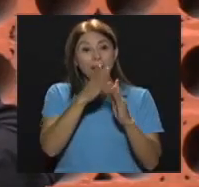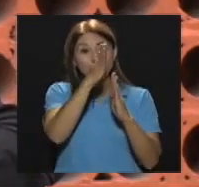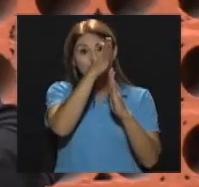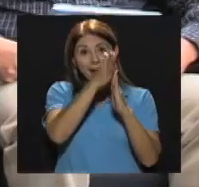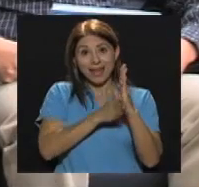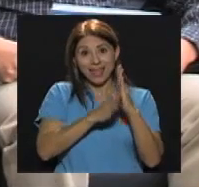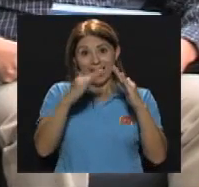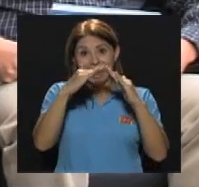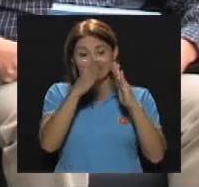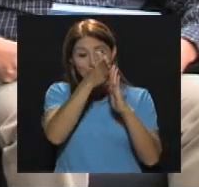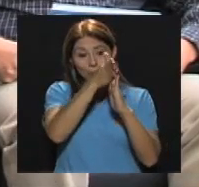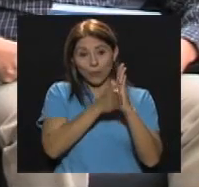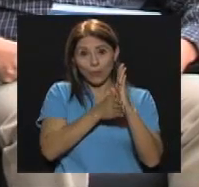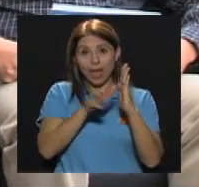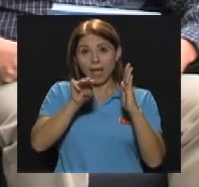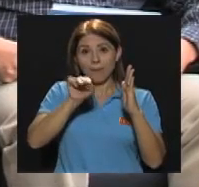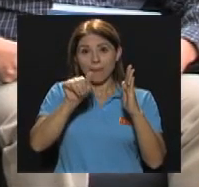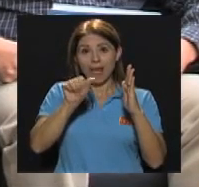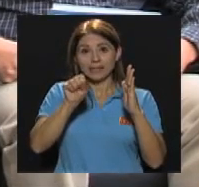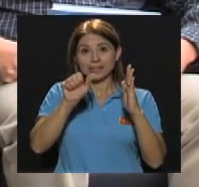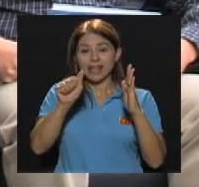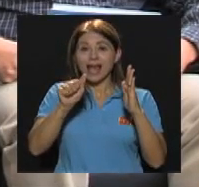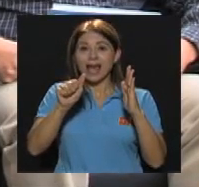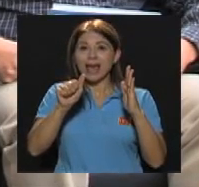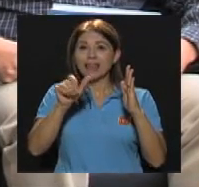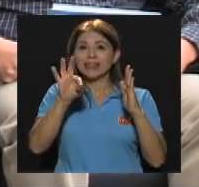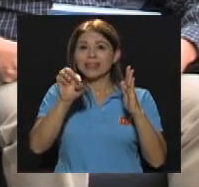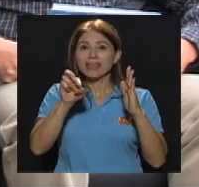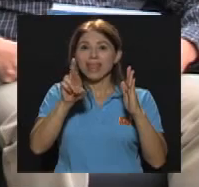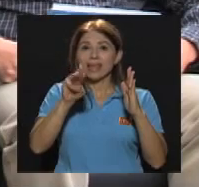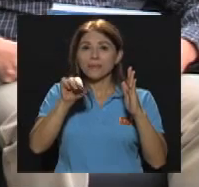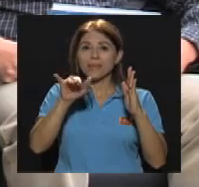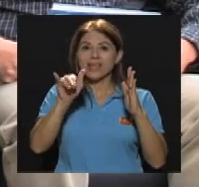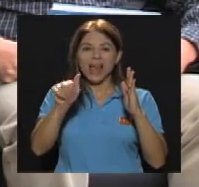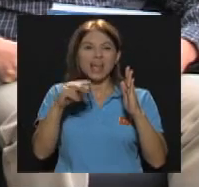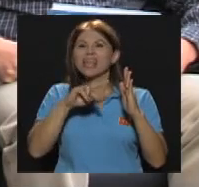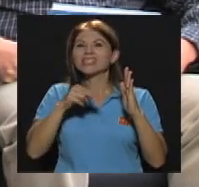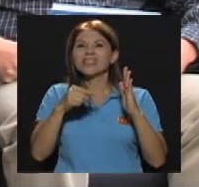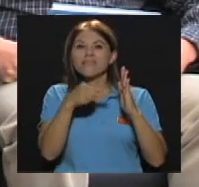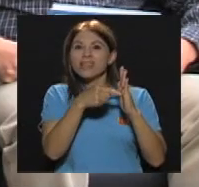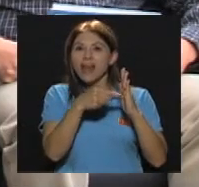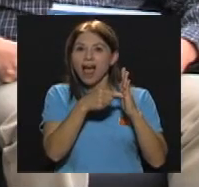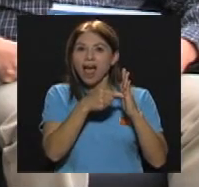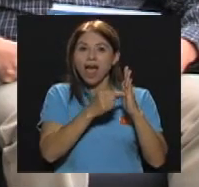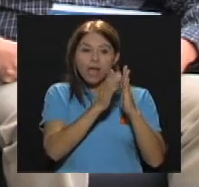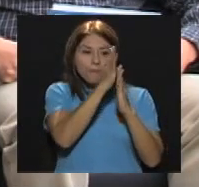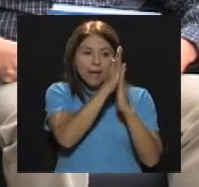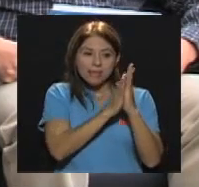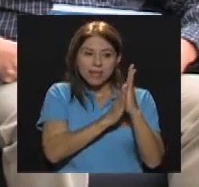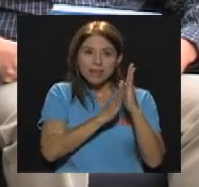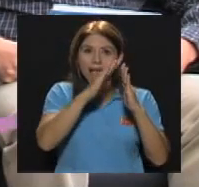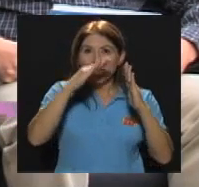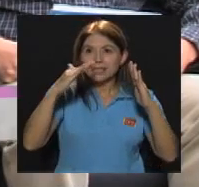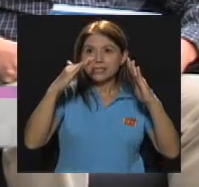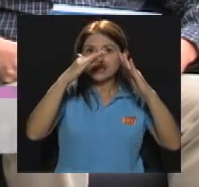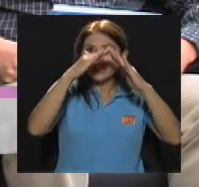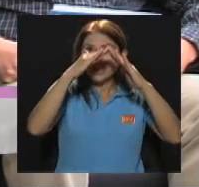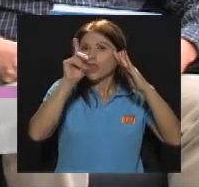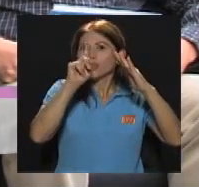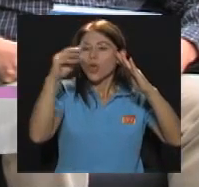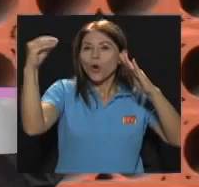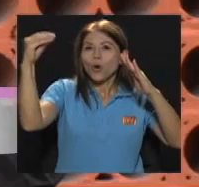fundamental. ¿Qué significa una masa térmica? Aquellos materiales que me van a producir un retardo de la radiación solar exterior